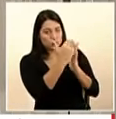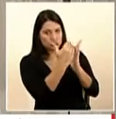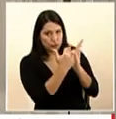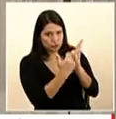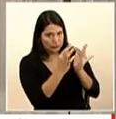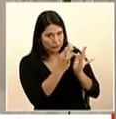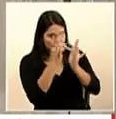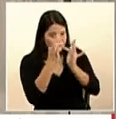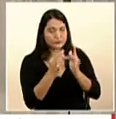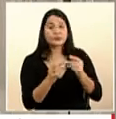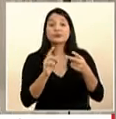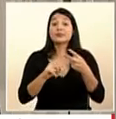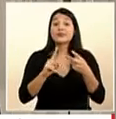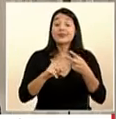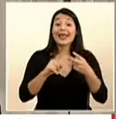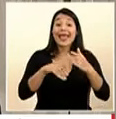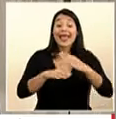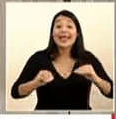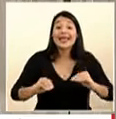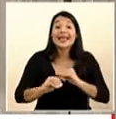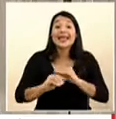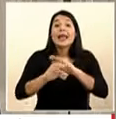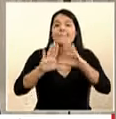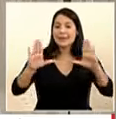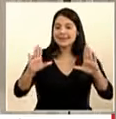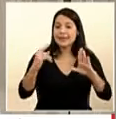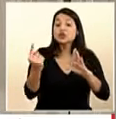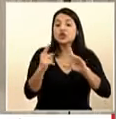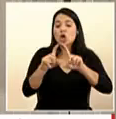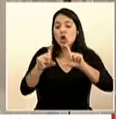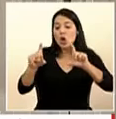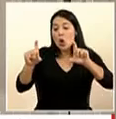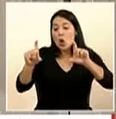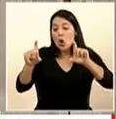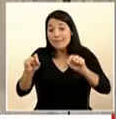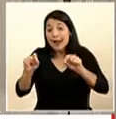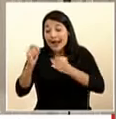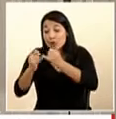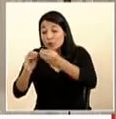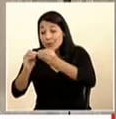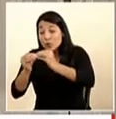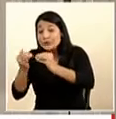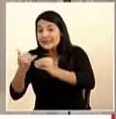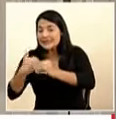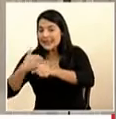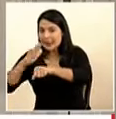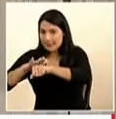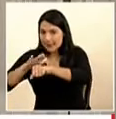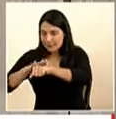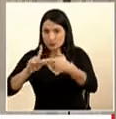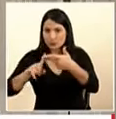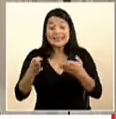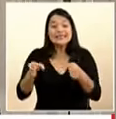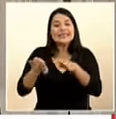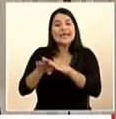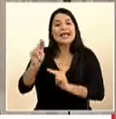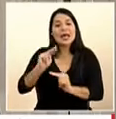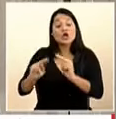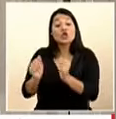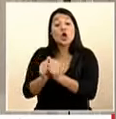únicamente podrán circular las placas autorizadas se procederá al cierre de establecimientos con